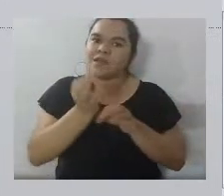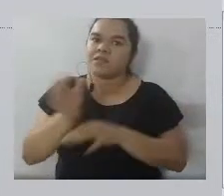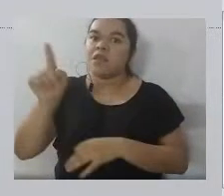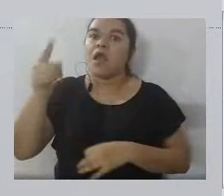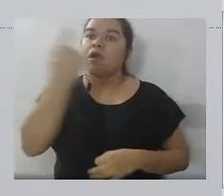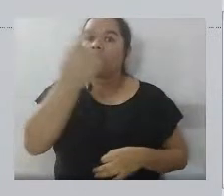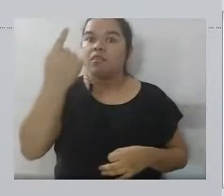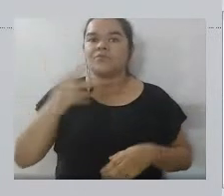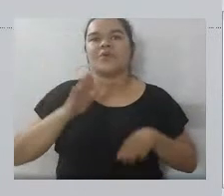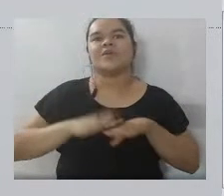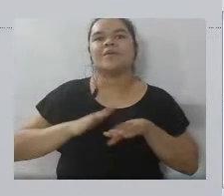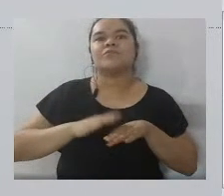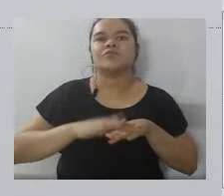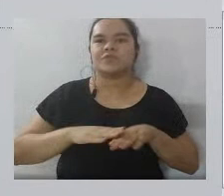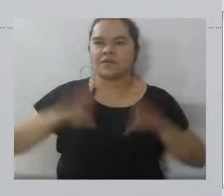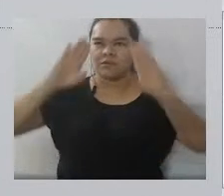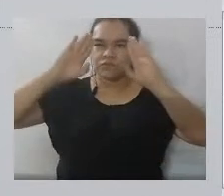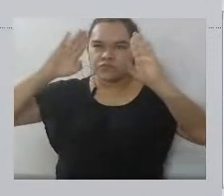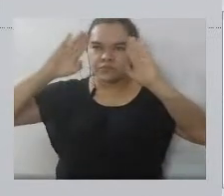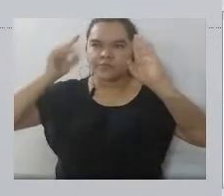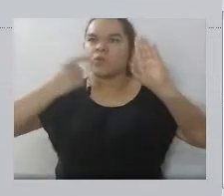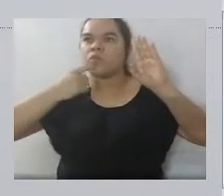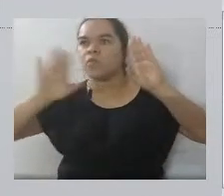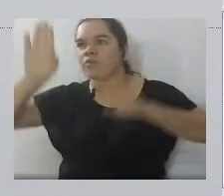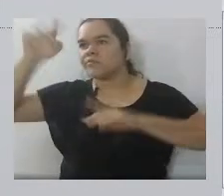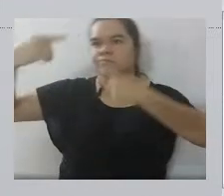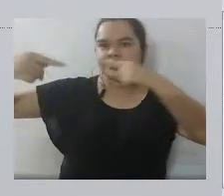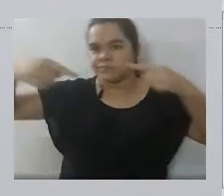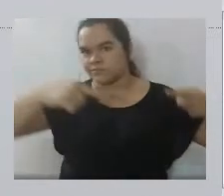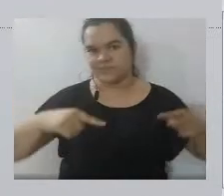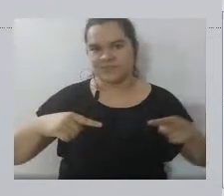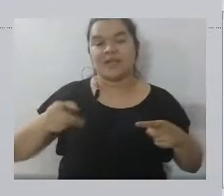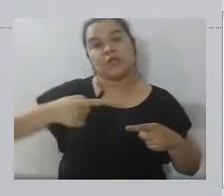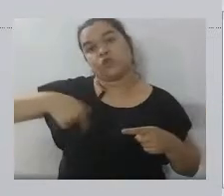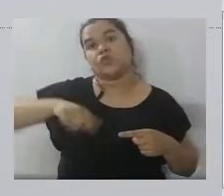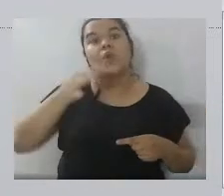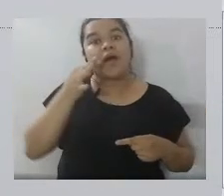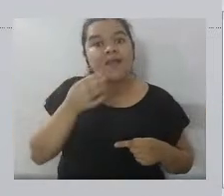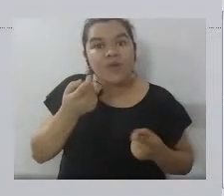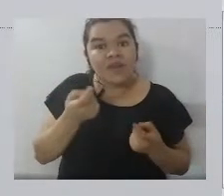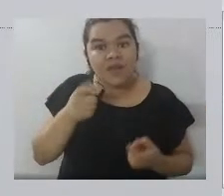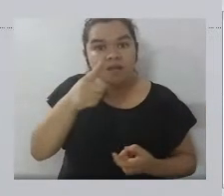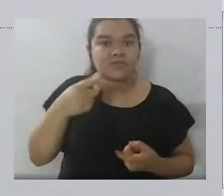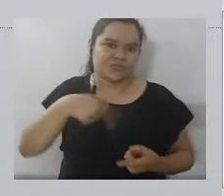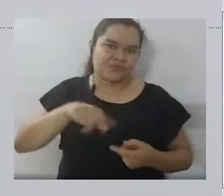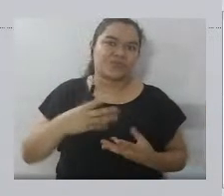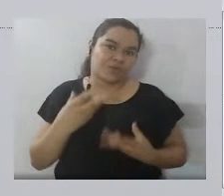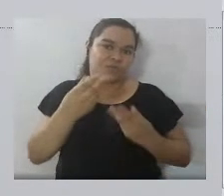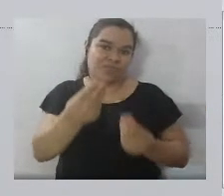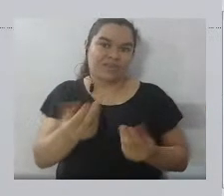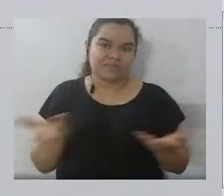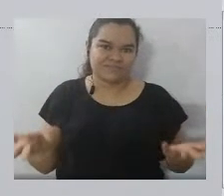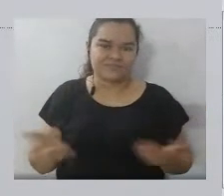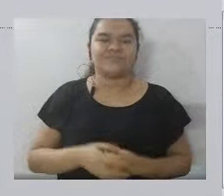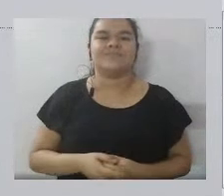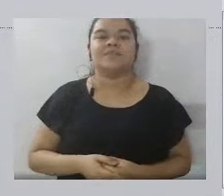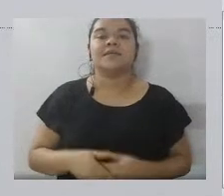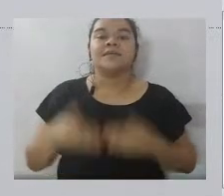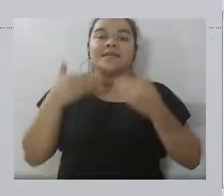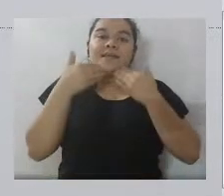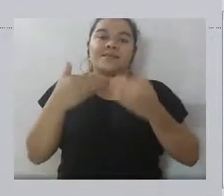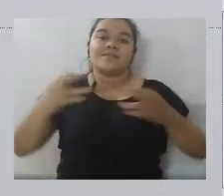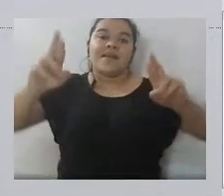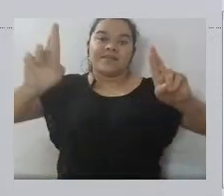y estamos para ayudarlo en lo que necesite. Así que muchas gracias y muchos